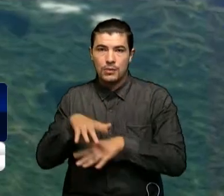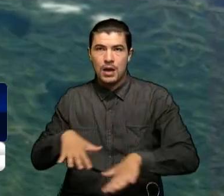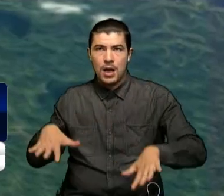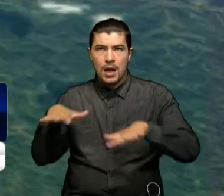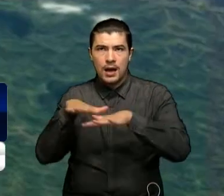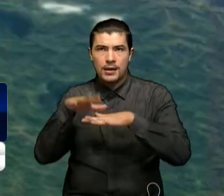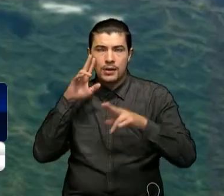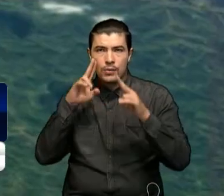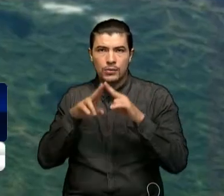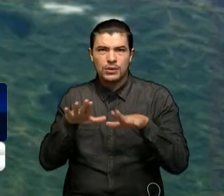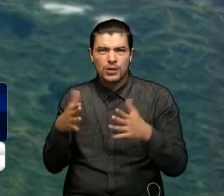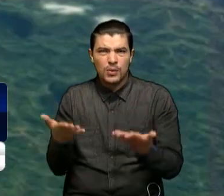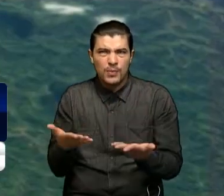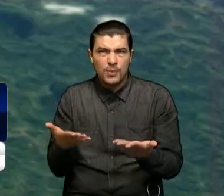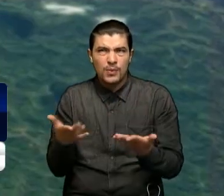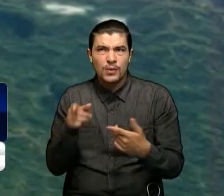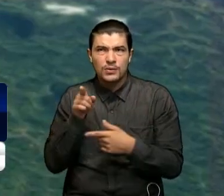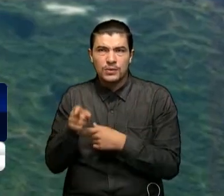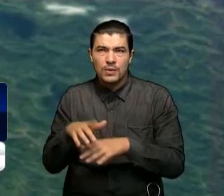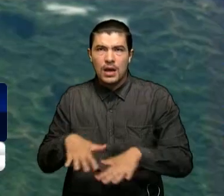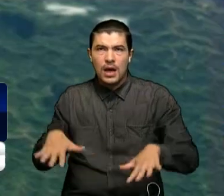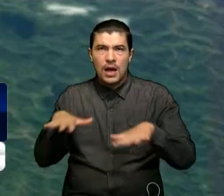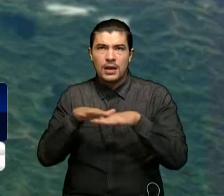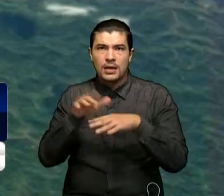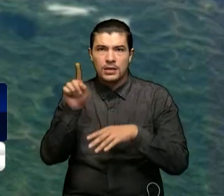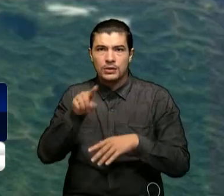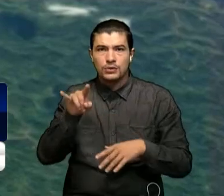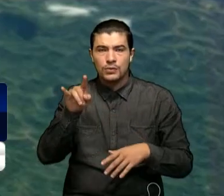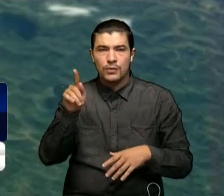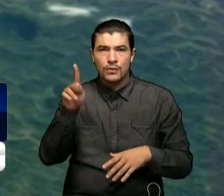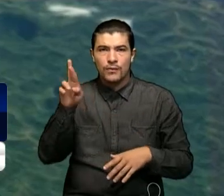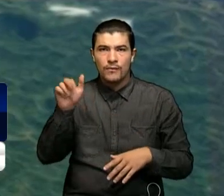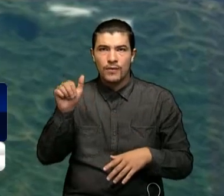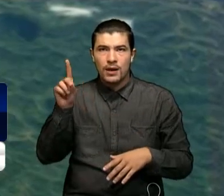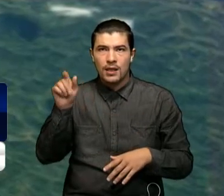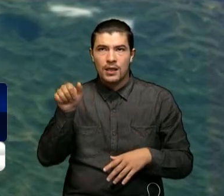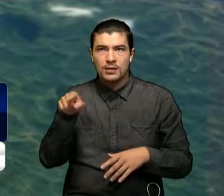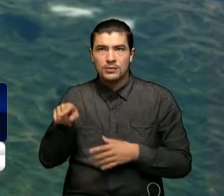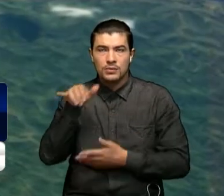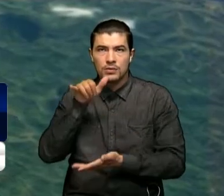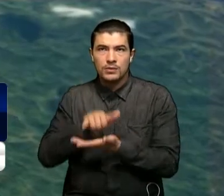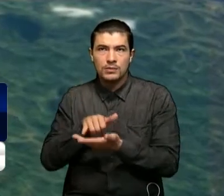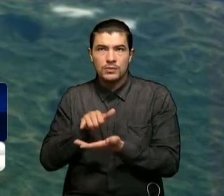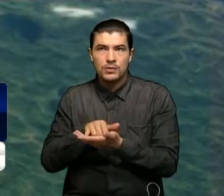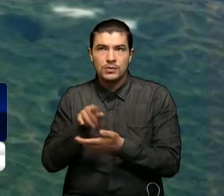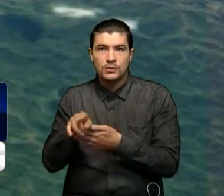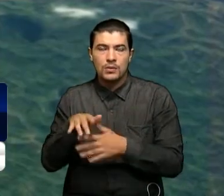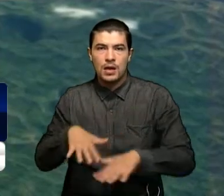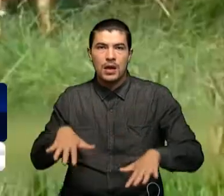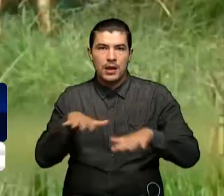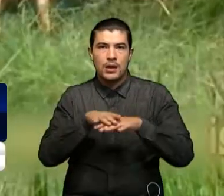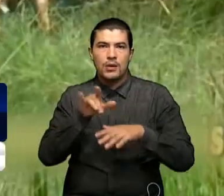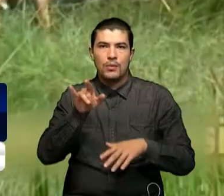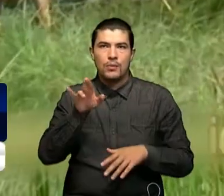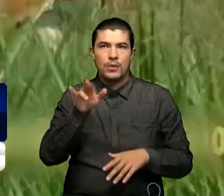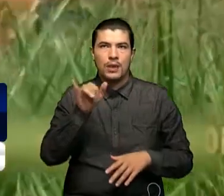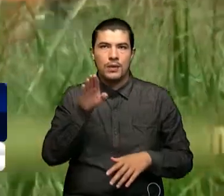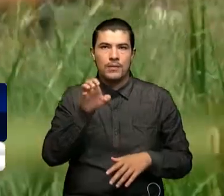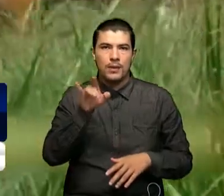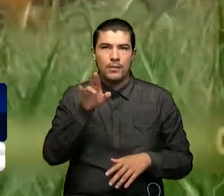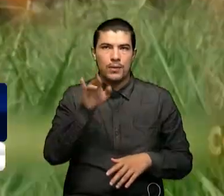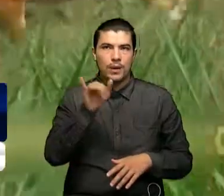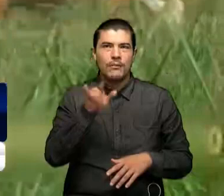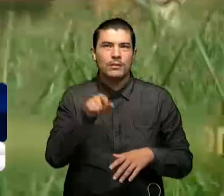conocida como el sector de La Azufrada, entre La Azufrada y el caserío Uribe. Este